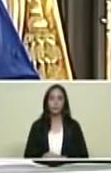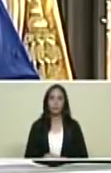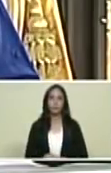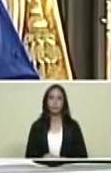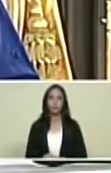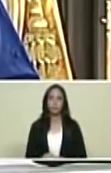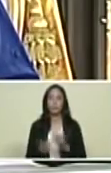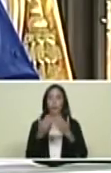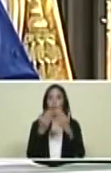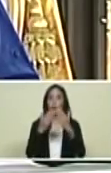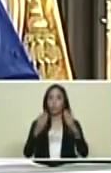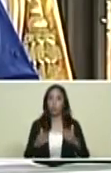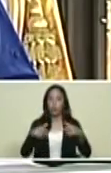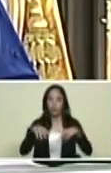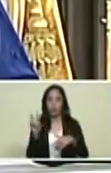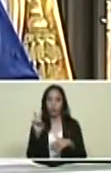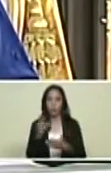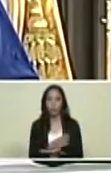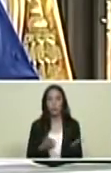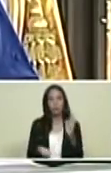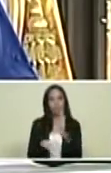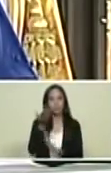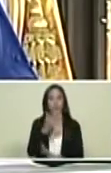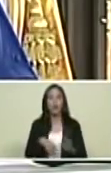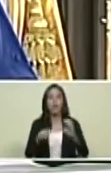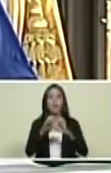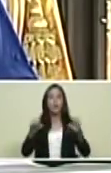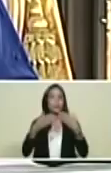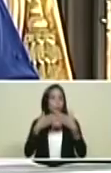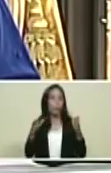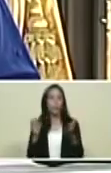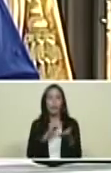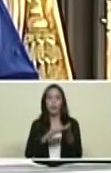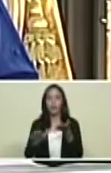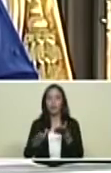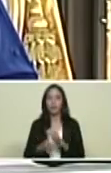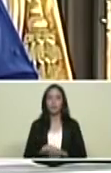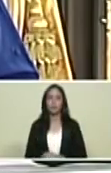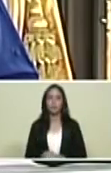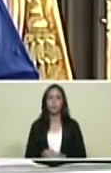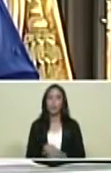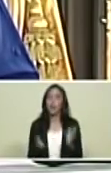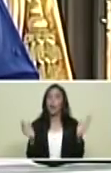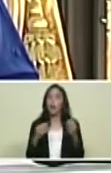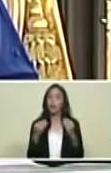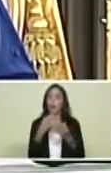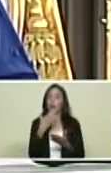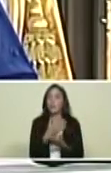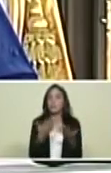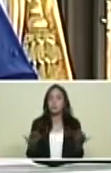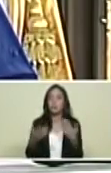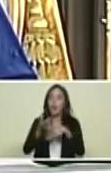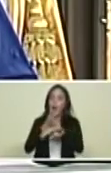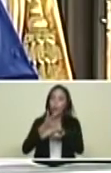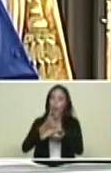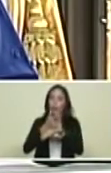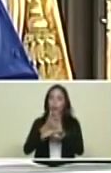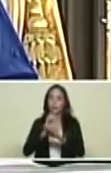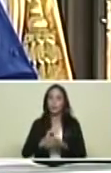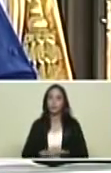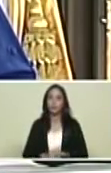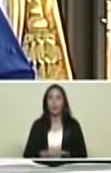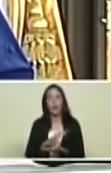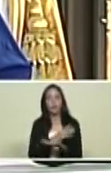de los estudiantes en Venezuela están en la educación pública. ¿Gracias a qué? Al Estado social,